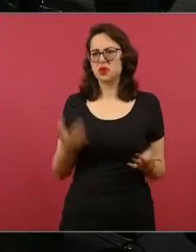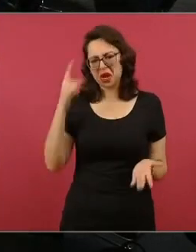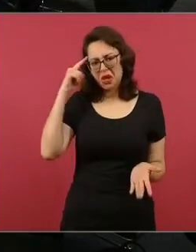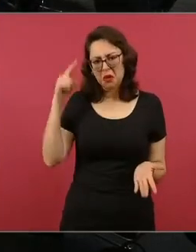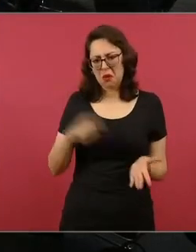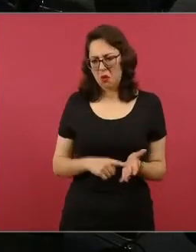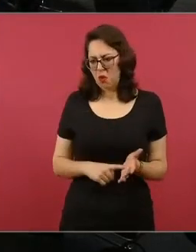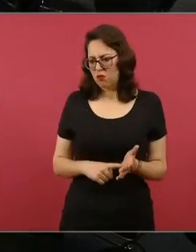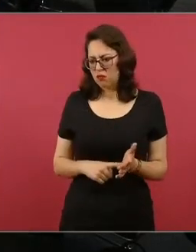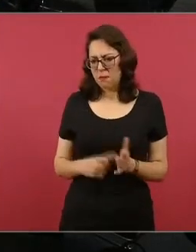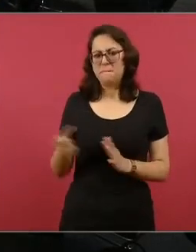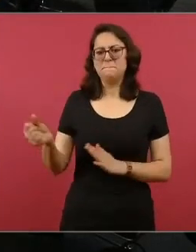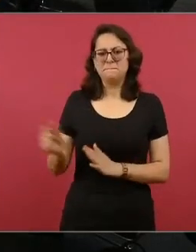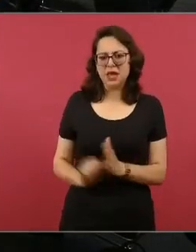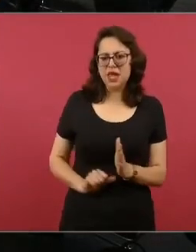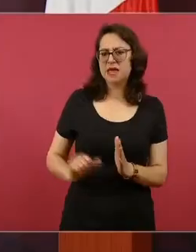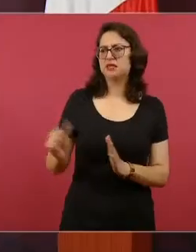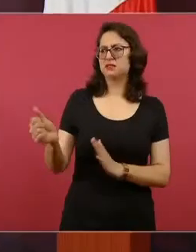mes.